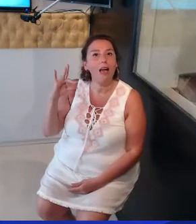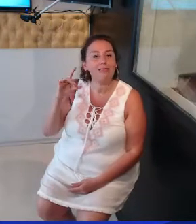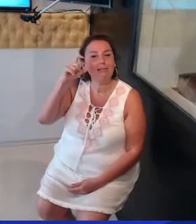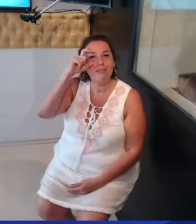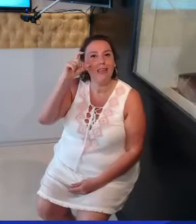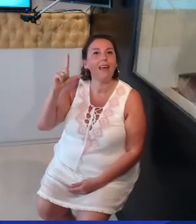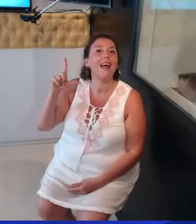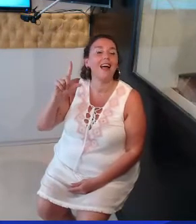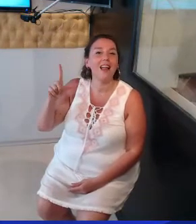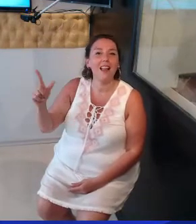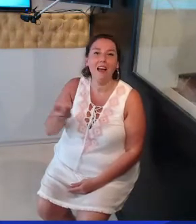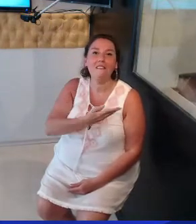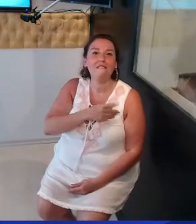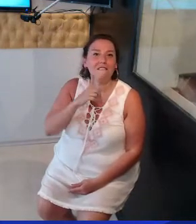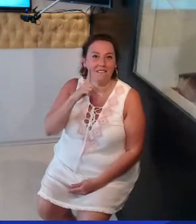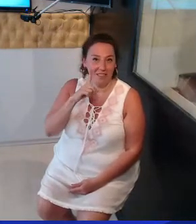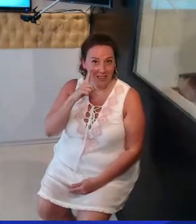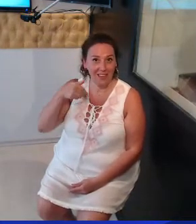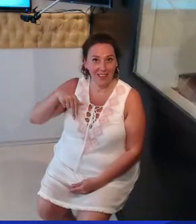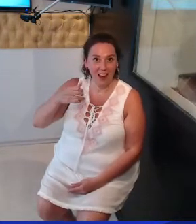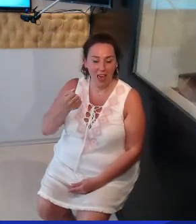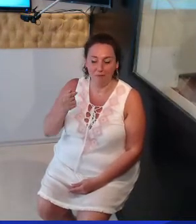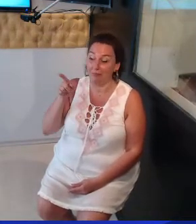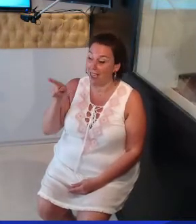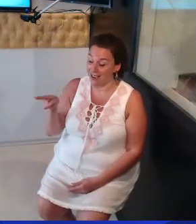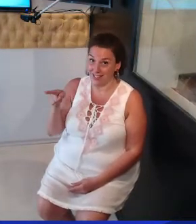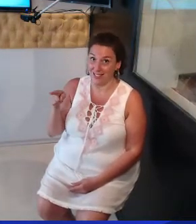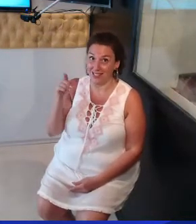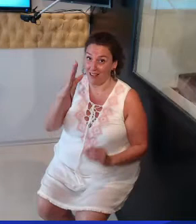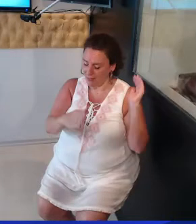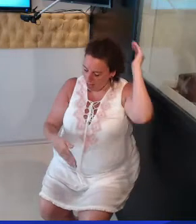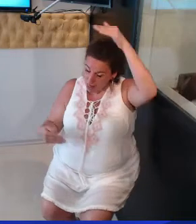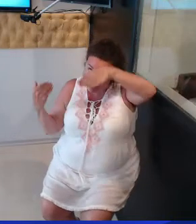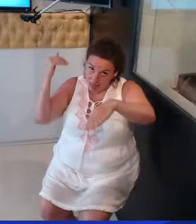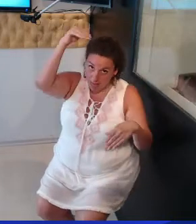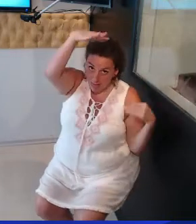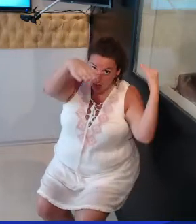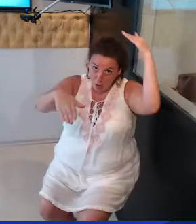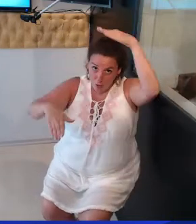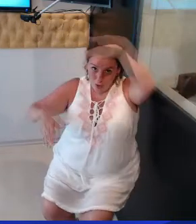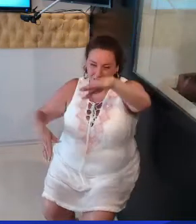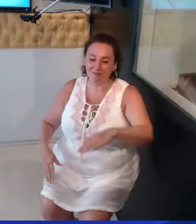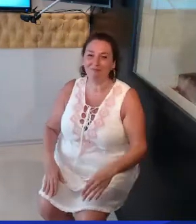Sí, Delfina, como mi sobrina. Delfina Pignatelo. ¿Delfina y es nadadora? Sí. Qué kármico el nombre.